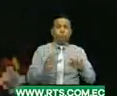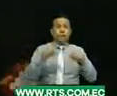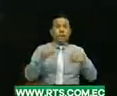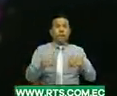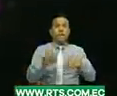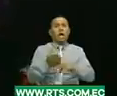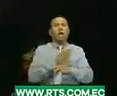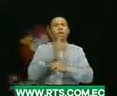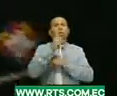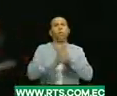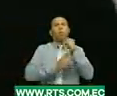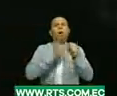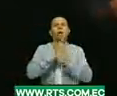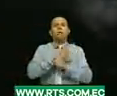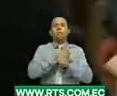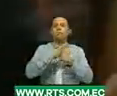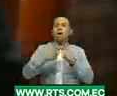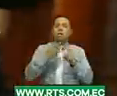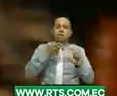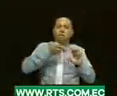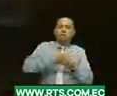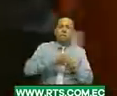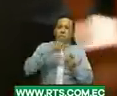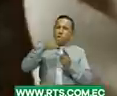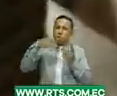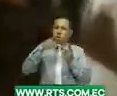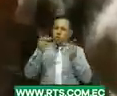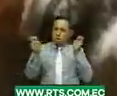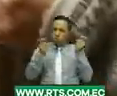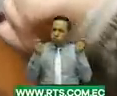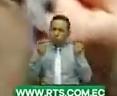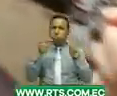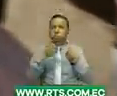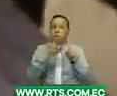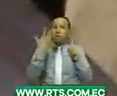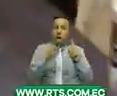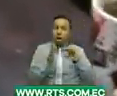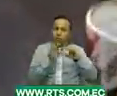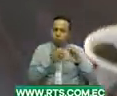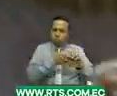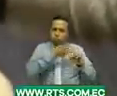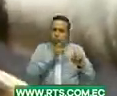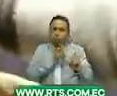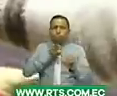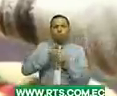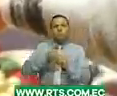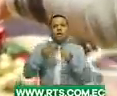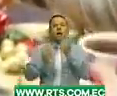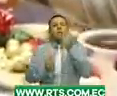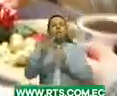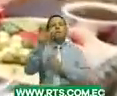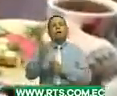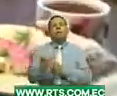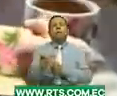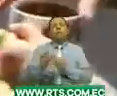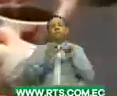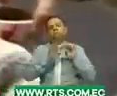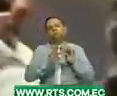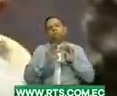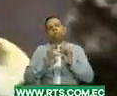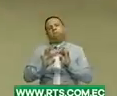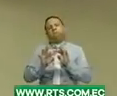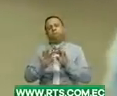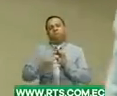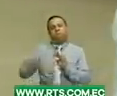en funciones ha fijado su mirada hacia Carondelet, Mote y Humas para sostener una caravana hasta